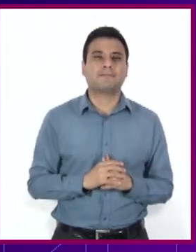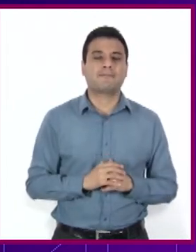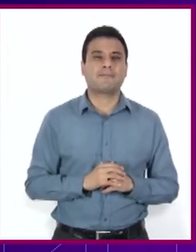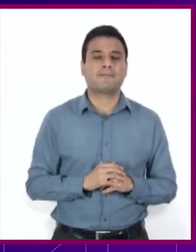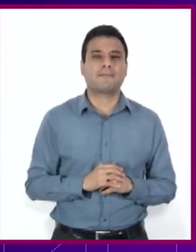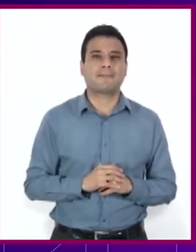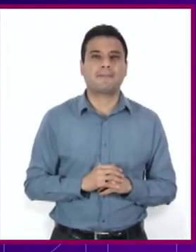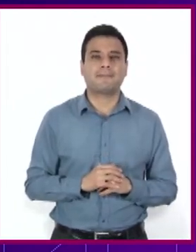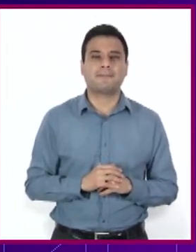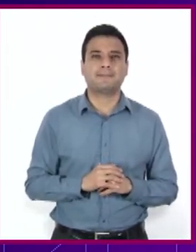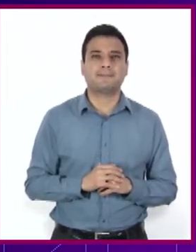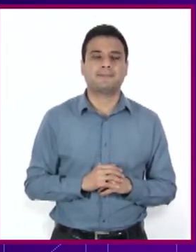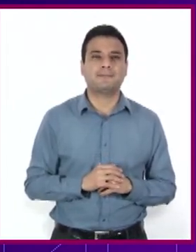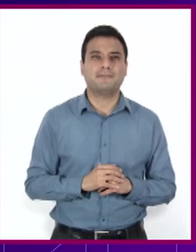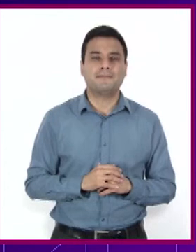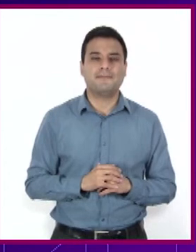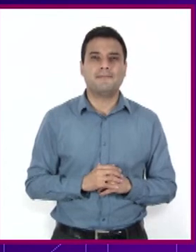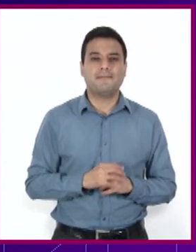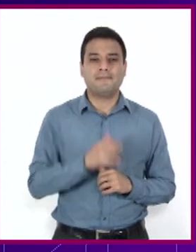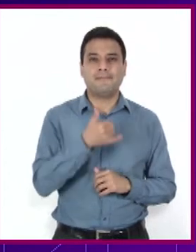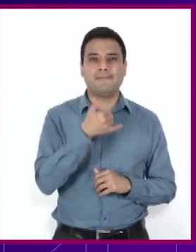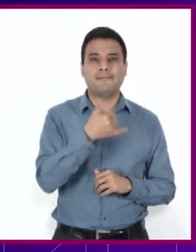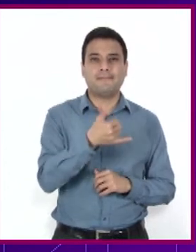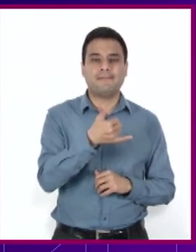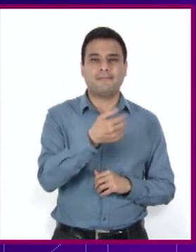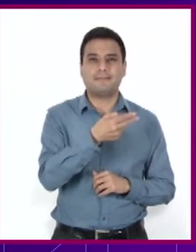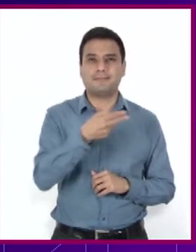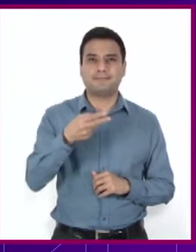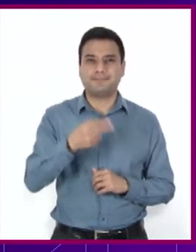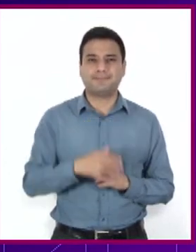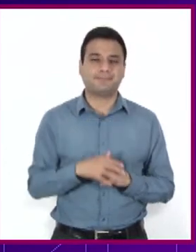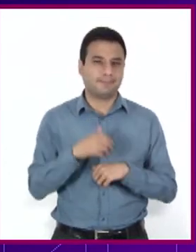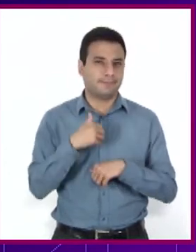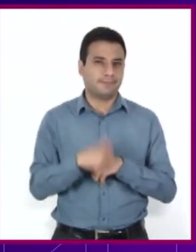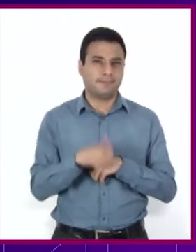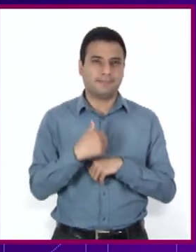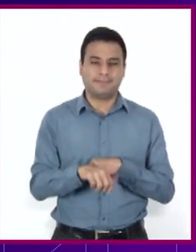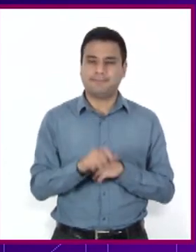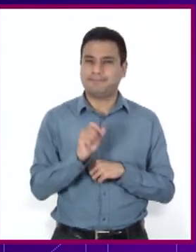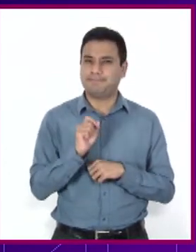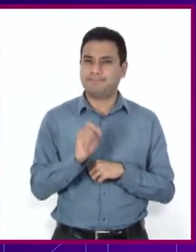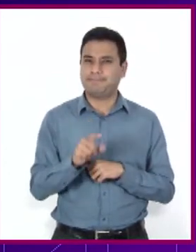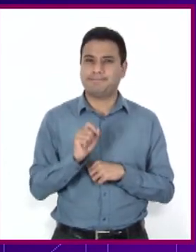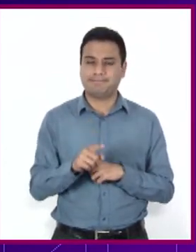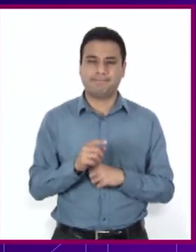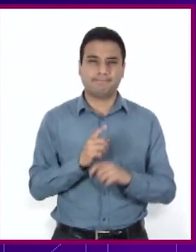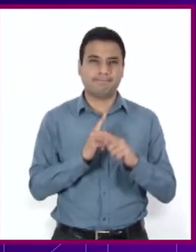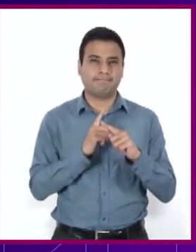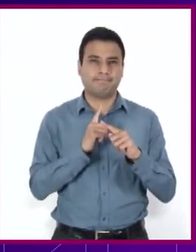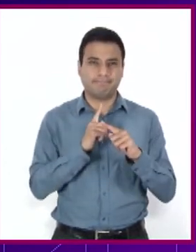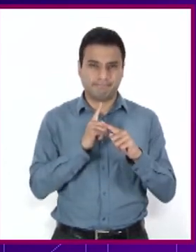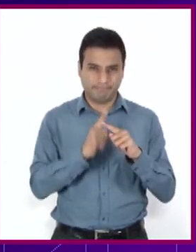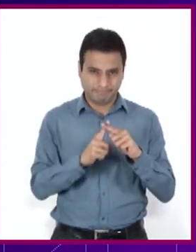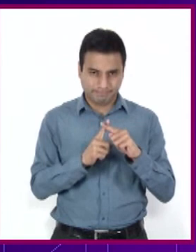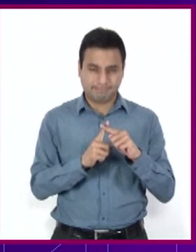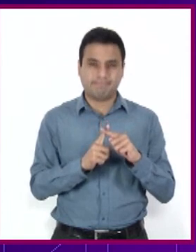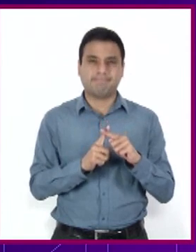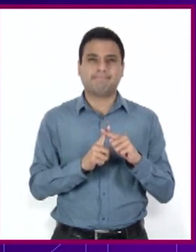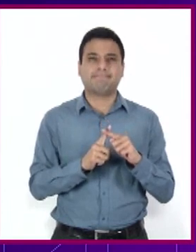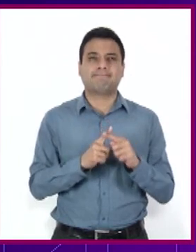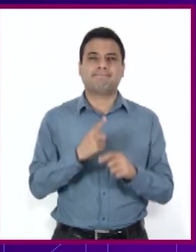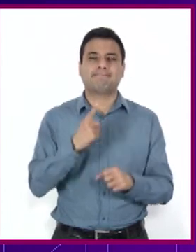proporcionalidad directa como y igual a la constante de proporcionalidad K por su correspondiente de la primera